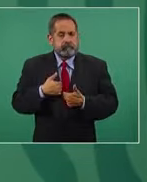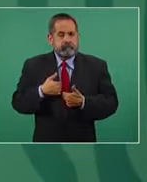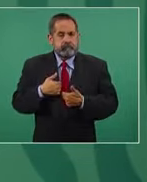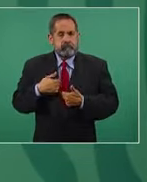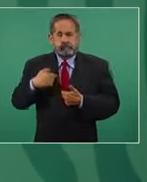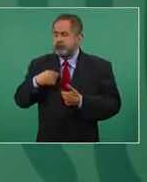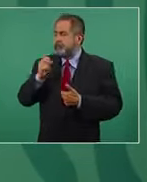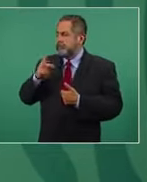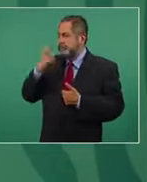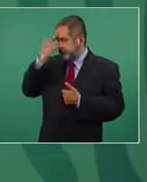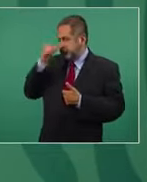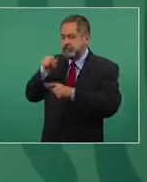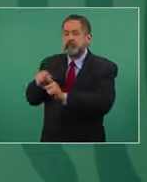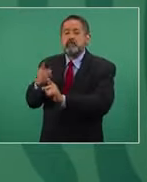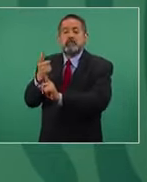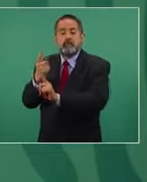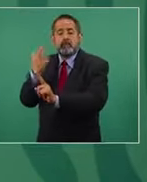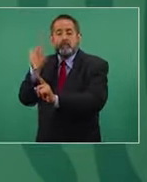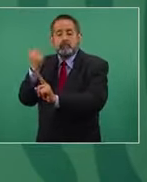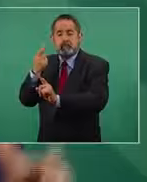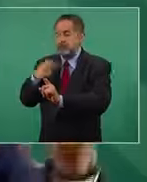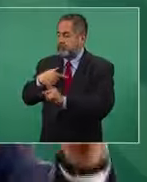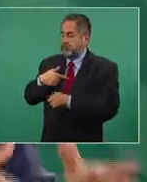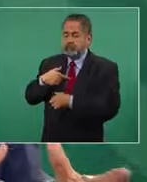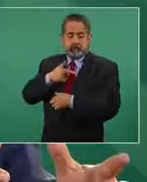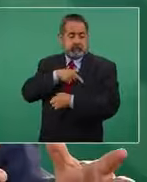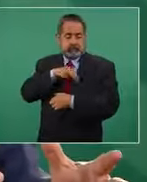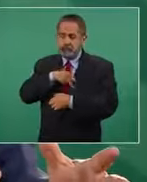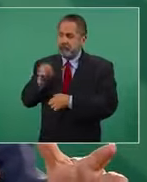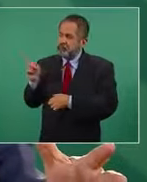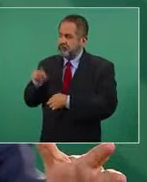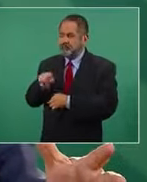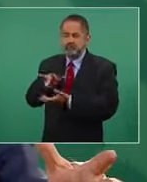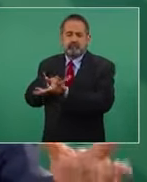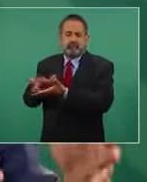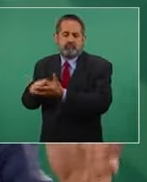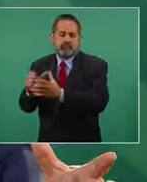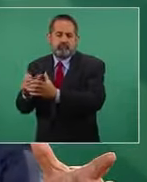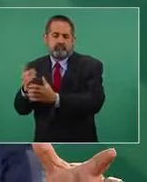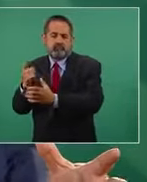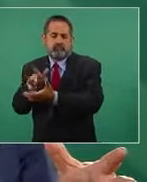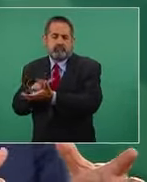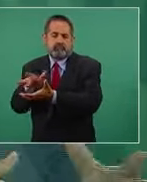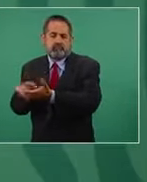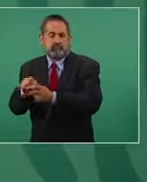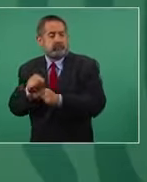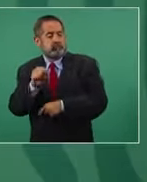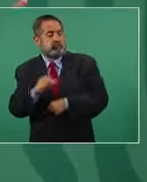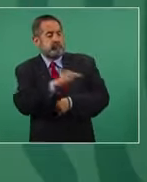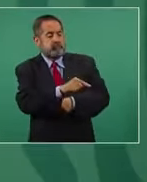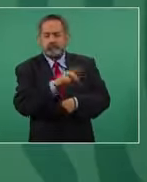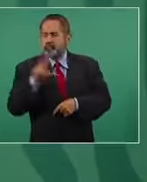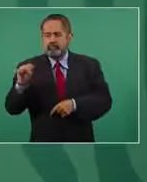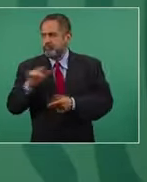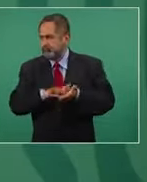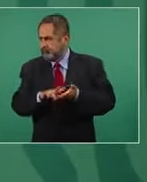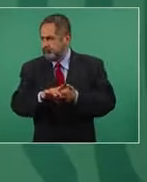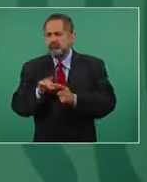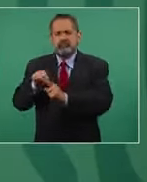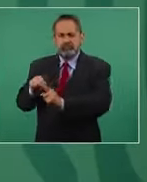mandar a la Guardia Nacional a apoyar a una de esas